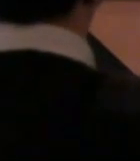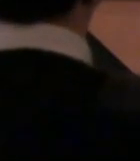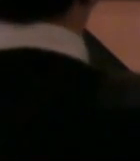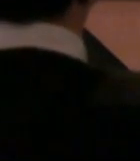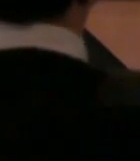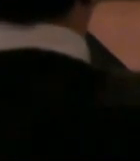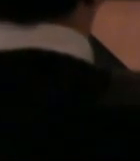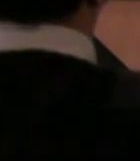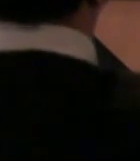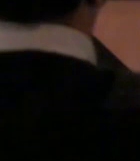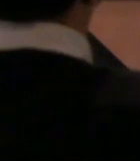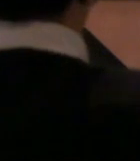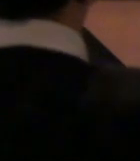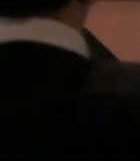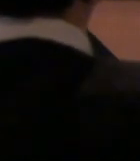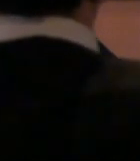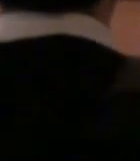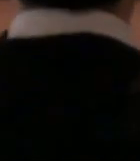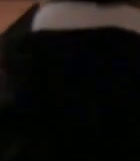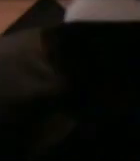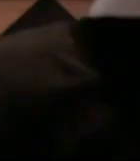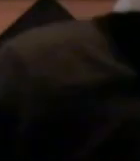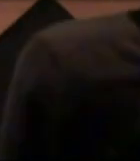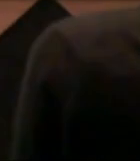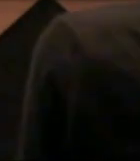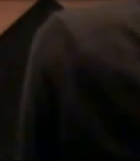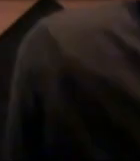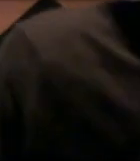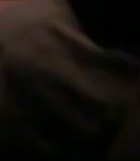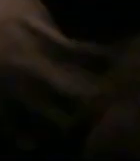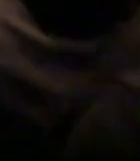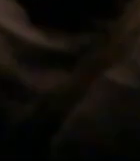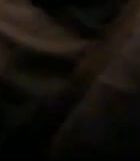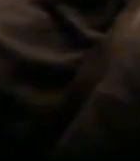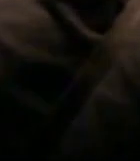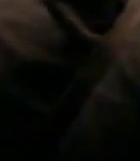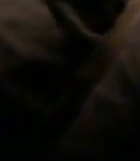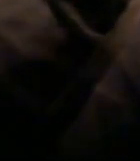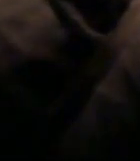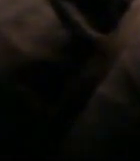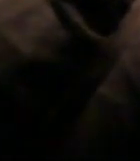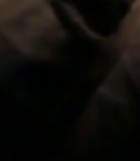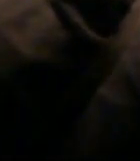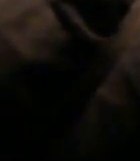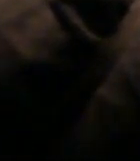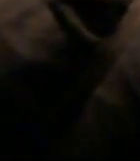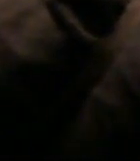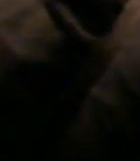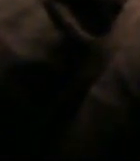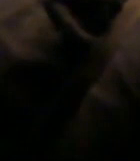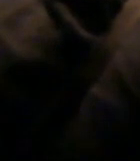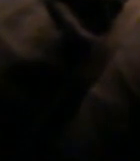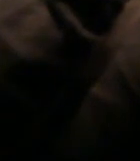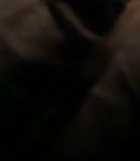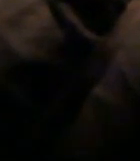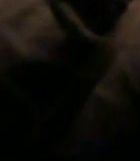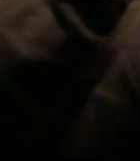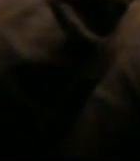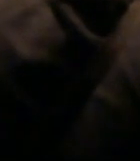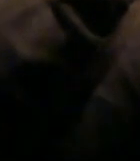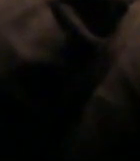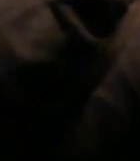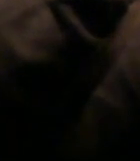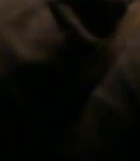ensayo Leonor de Guzmán, y vicepresidenta de la Fundación Alonso Quijano. Con el IAN lleva trabajando más de 20 años. Algunas de